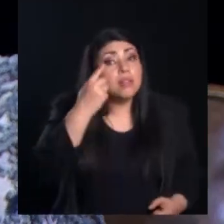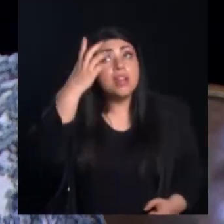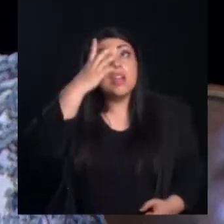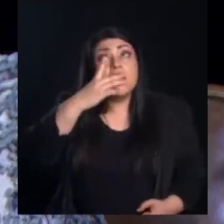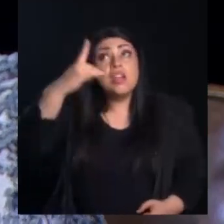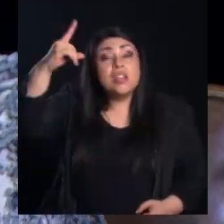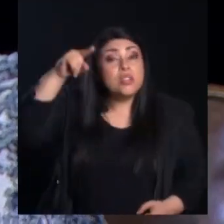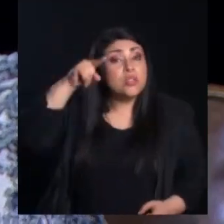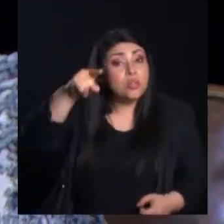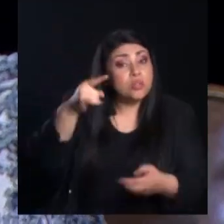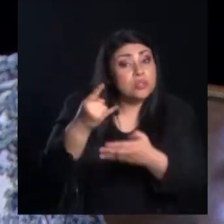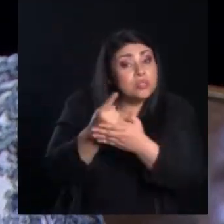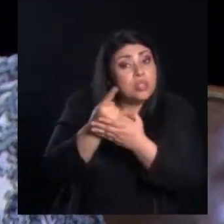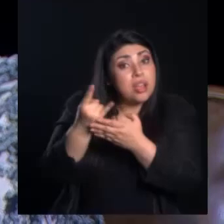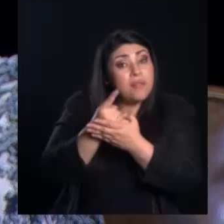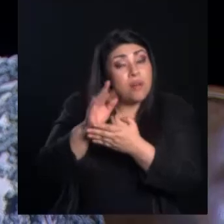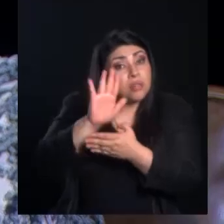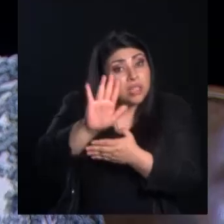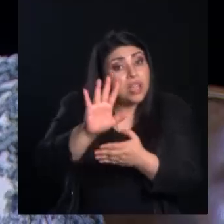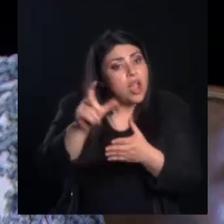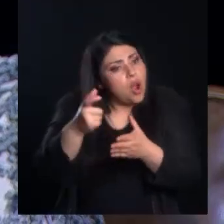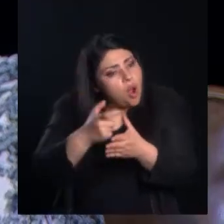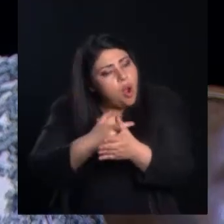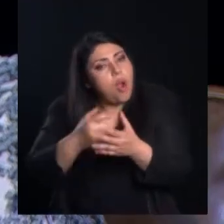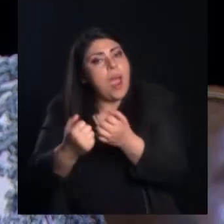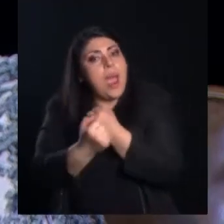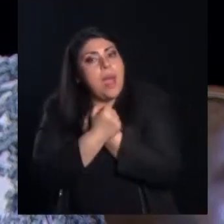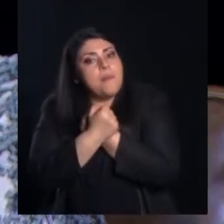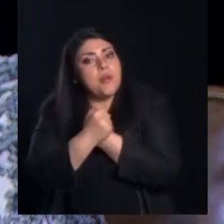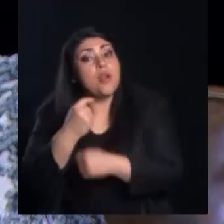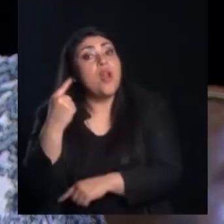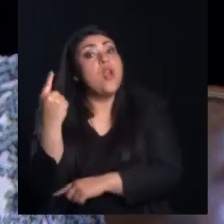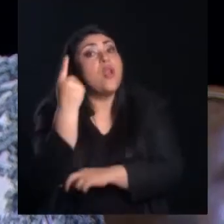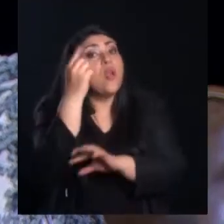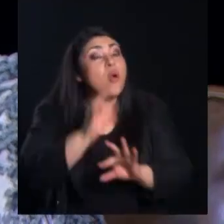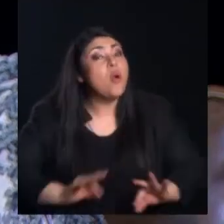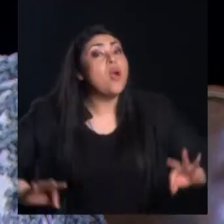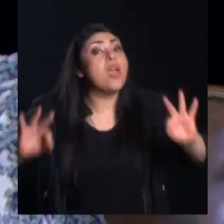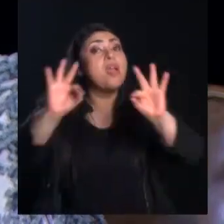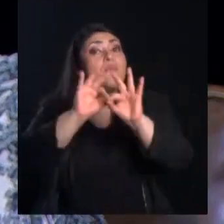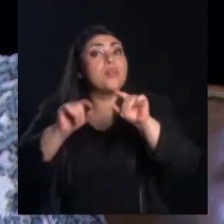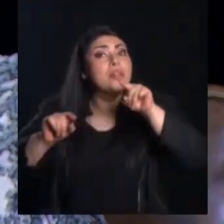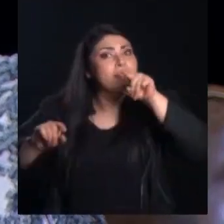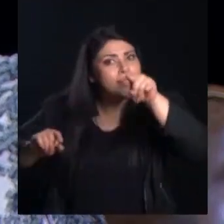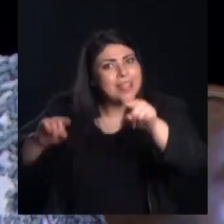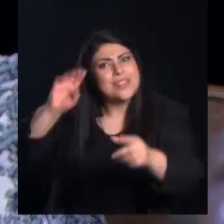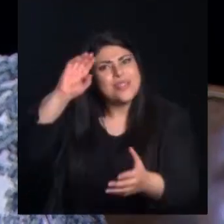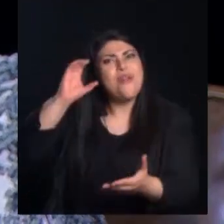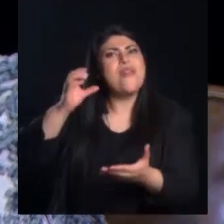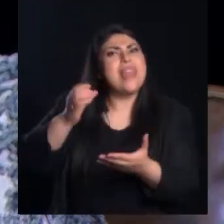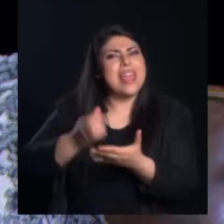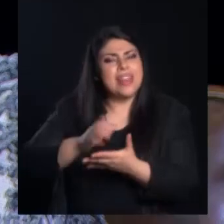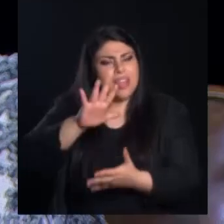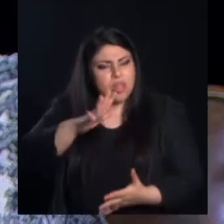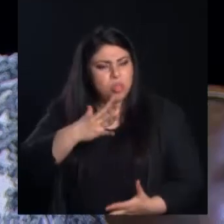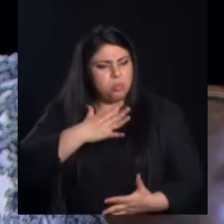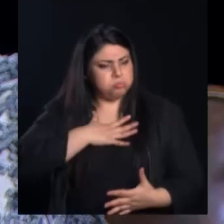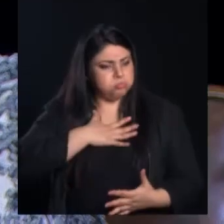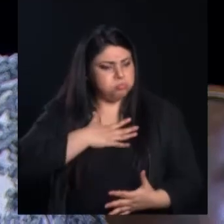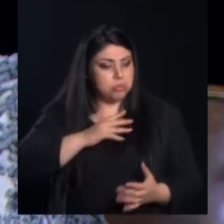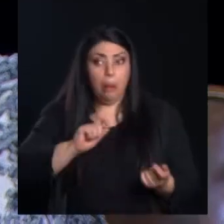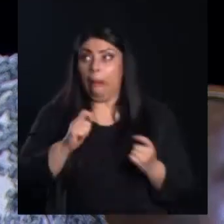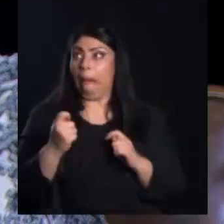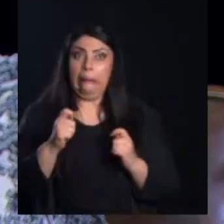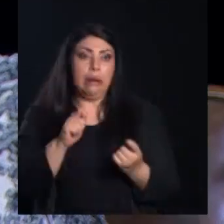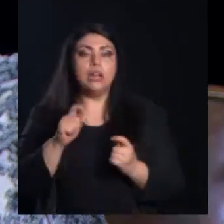tan especial y tan única y lo importante es que tú le creas y tú le creas y que tú tomes tu esencia que no cambies